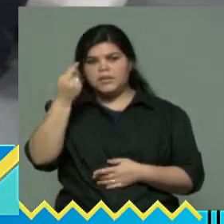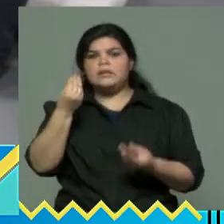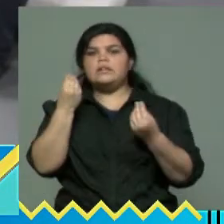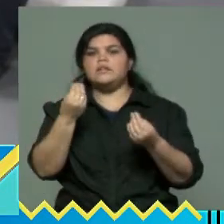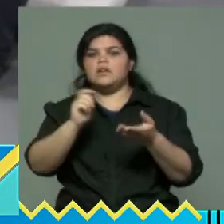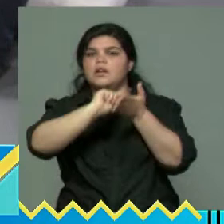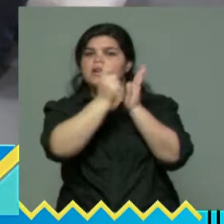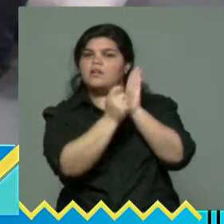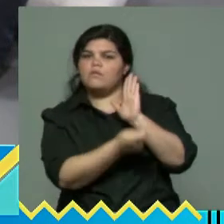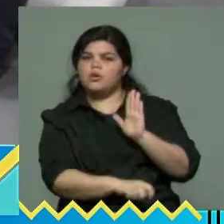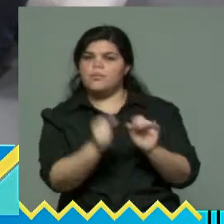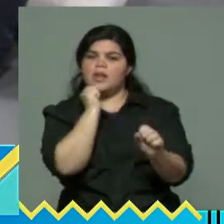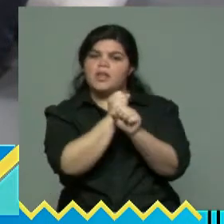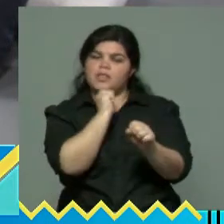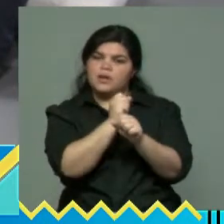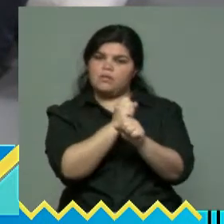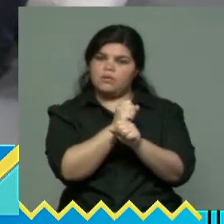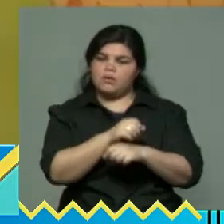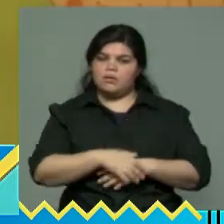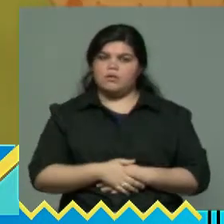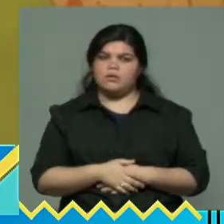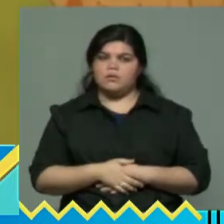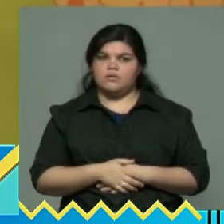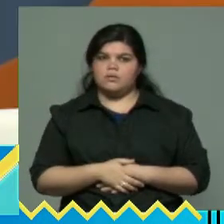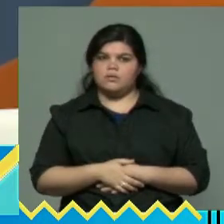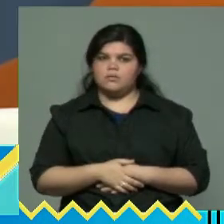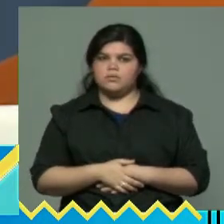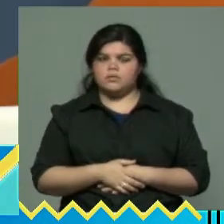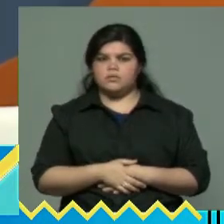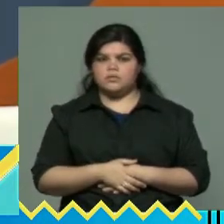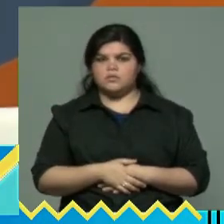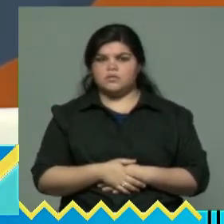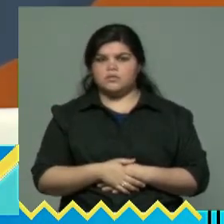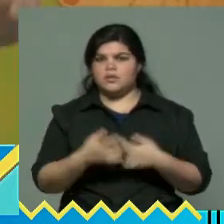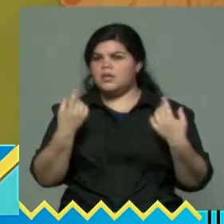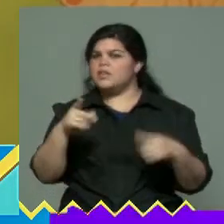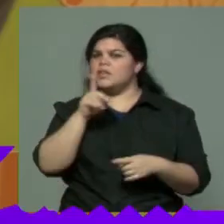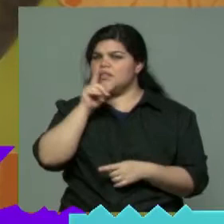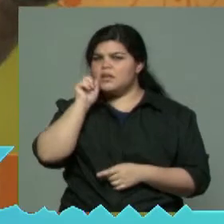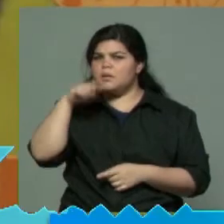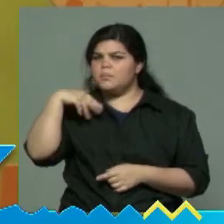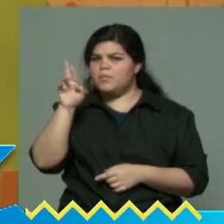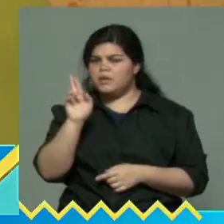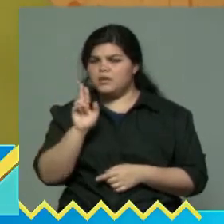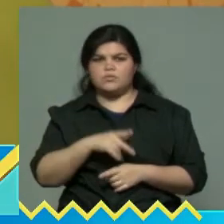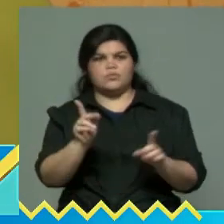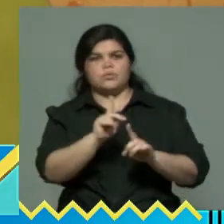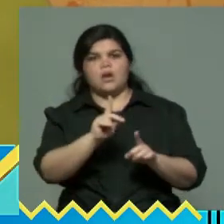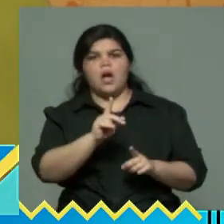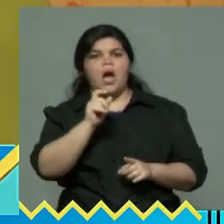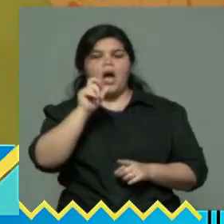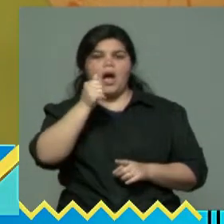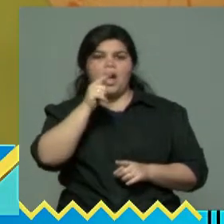laboral. Macri, a diferencia de Temer. Macri, a diferencia no solo de Menem, sino de Alfonsín y de la